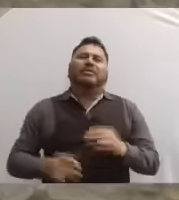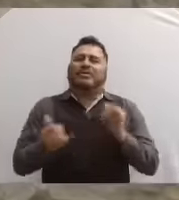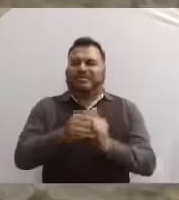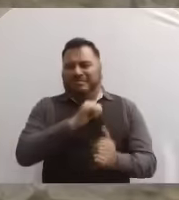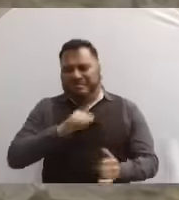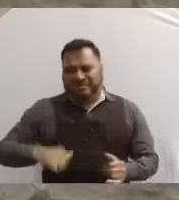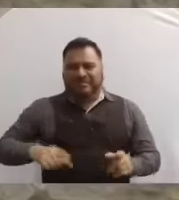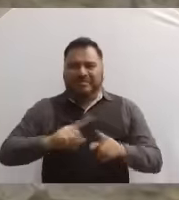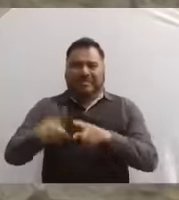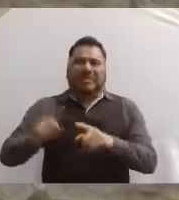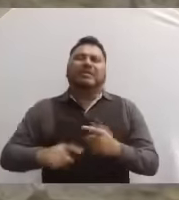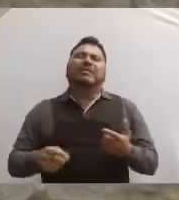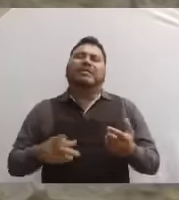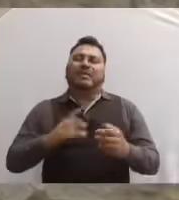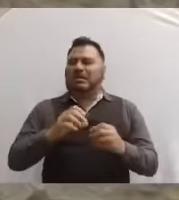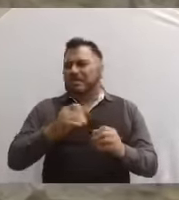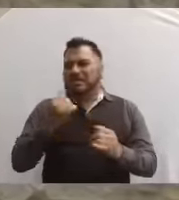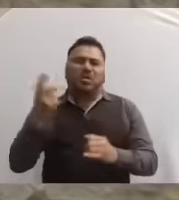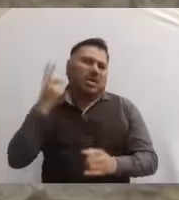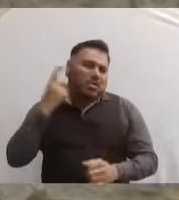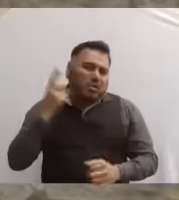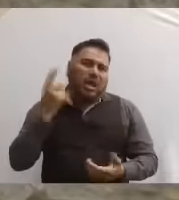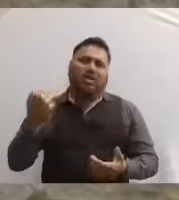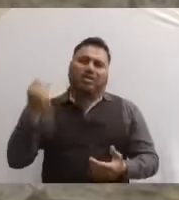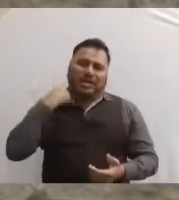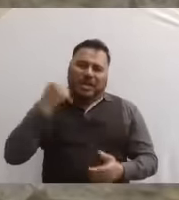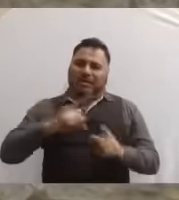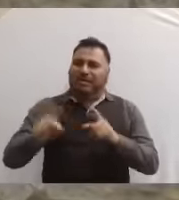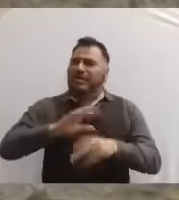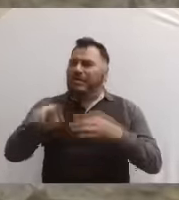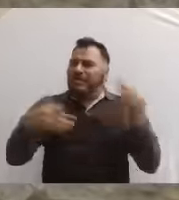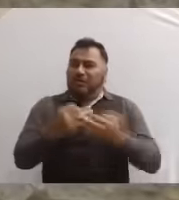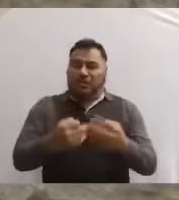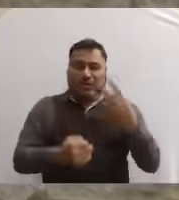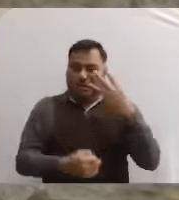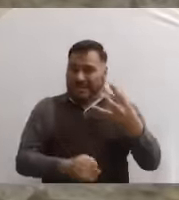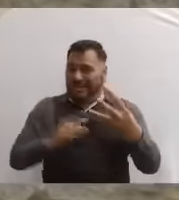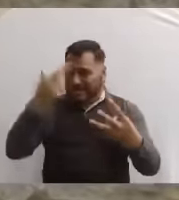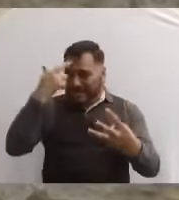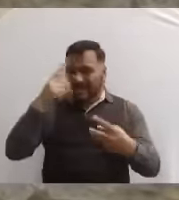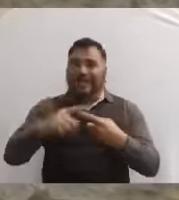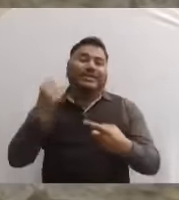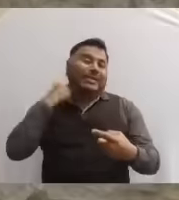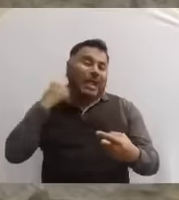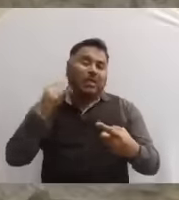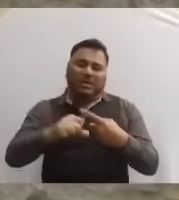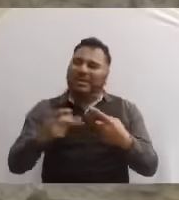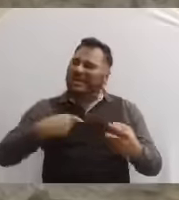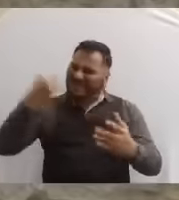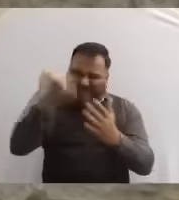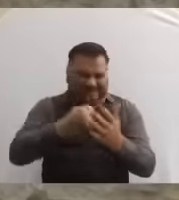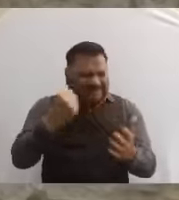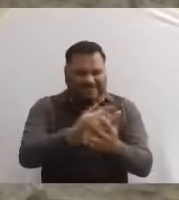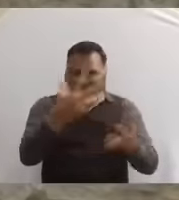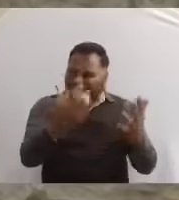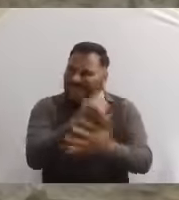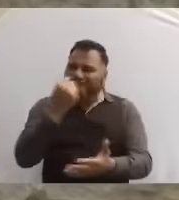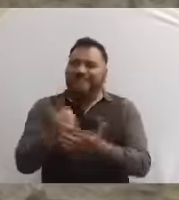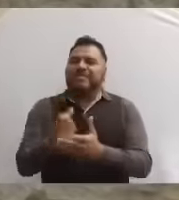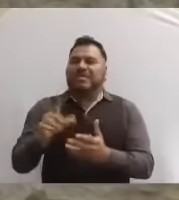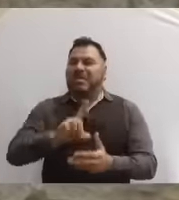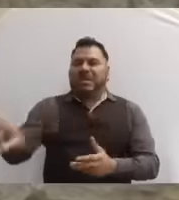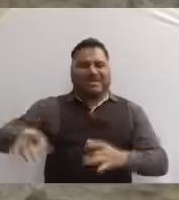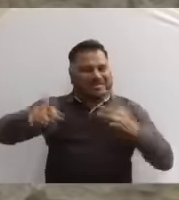todas las diputaciones locales, las senadurías, aquí vamos por tres senadurías. Tenemos que arrasar a la derecha